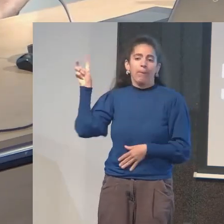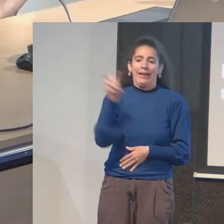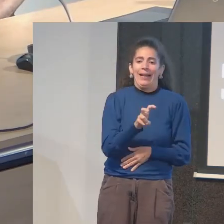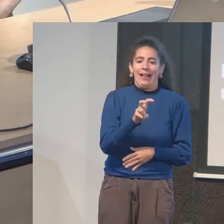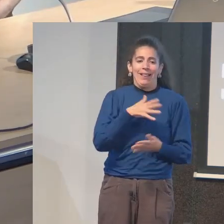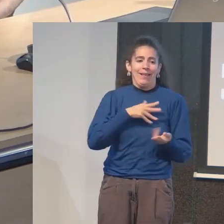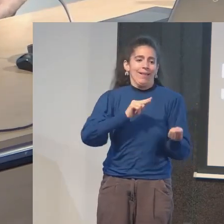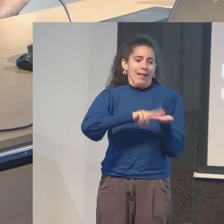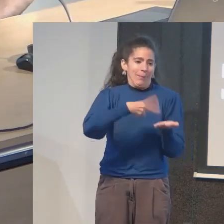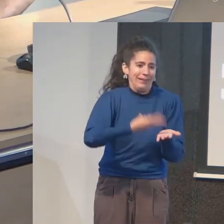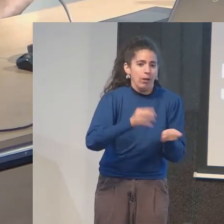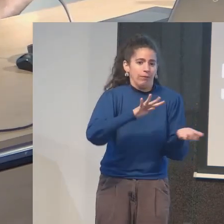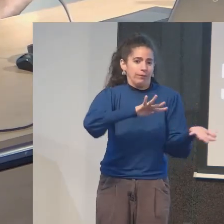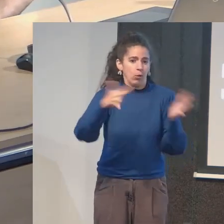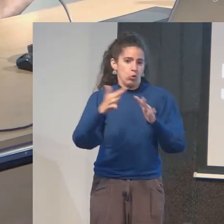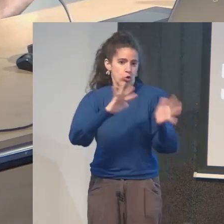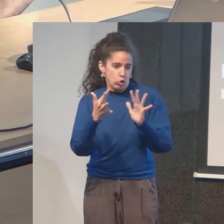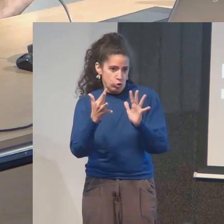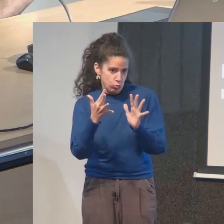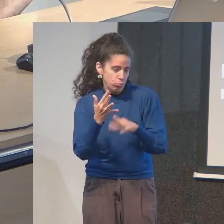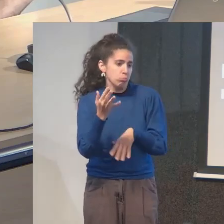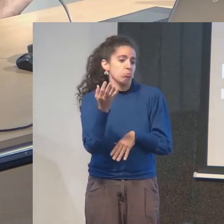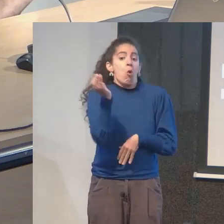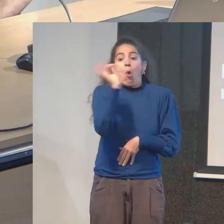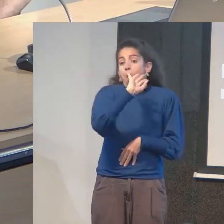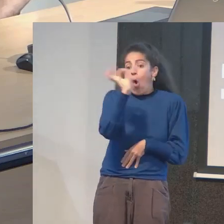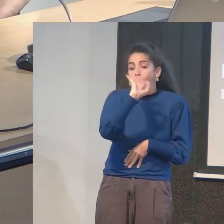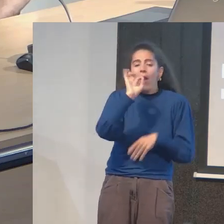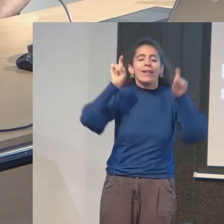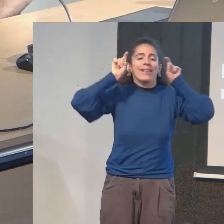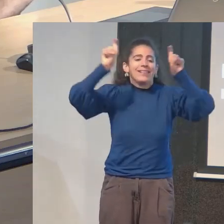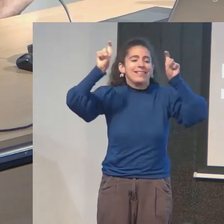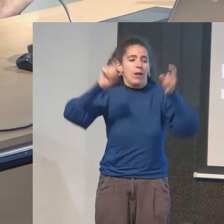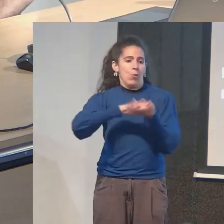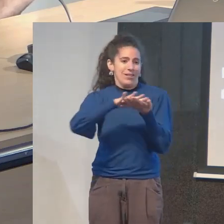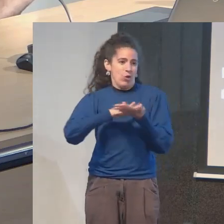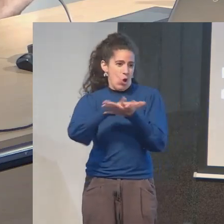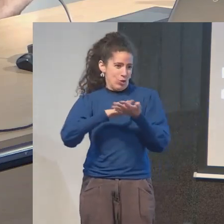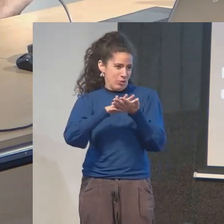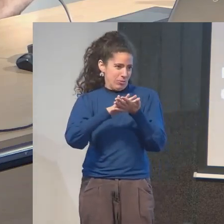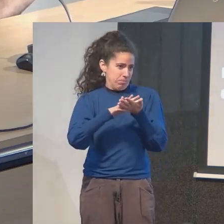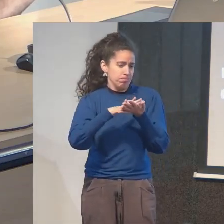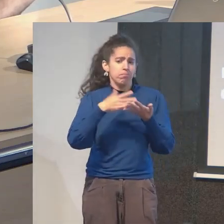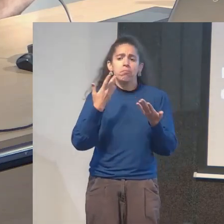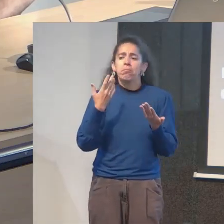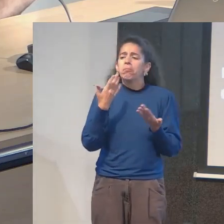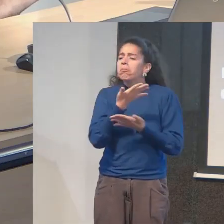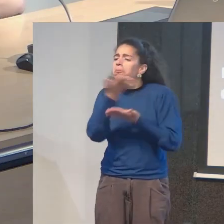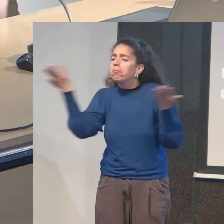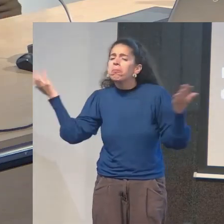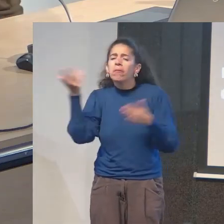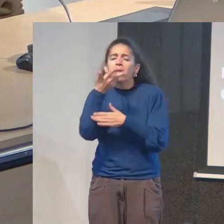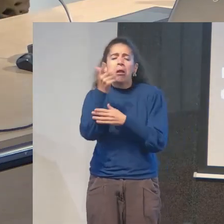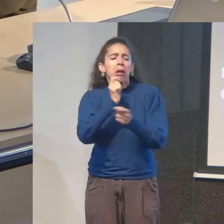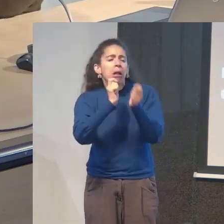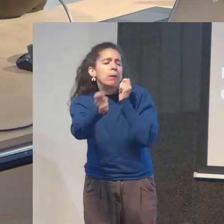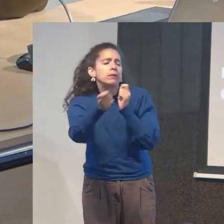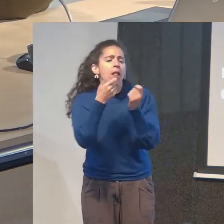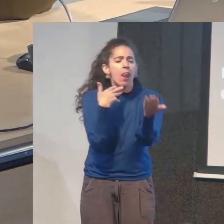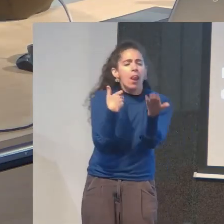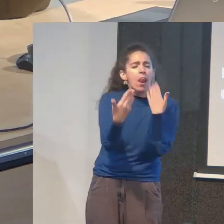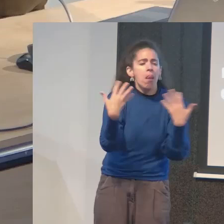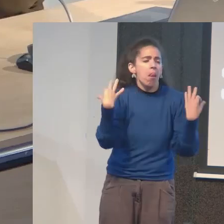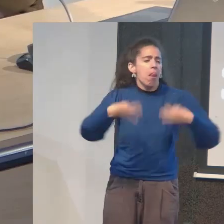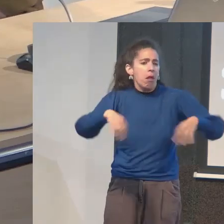diferentes. Y la mayoría de los vídeos que puedes encontrar en Internet o vienen bien de intérpretes o en ese momento